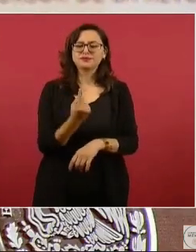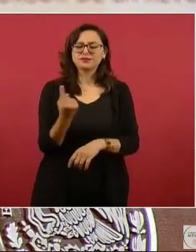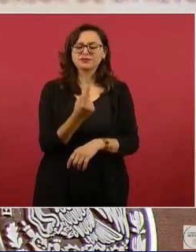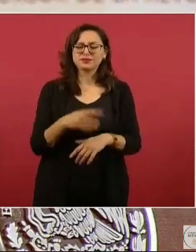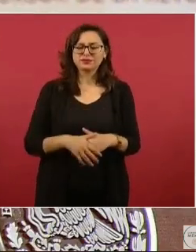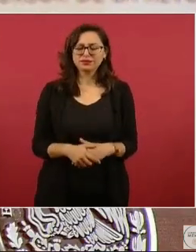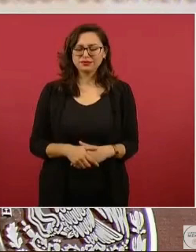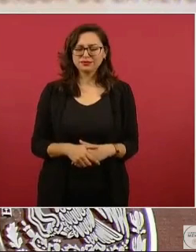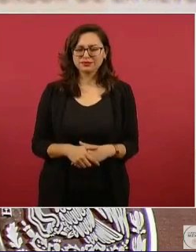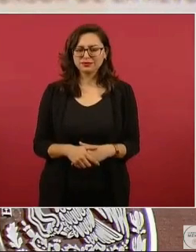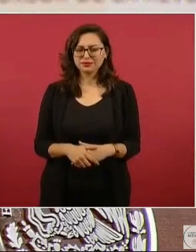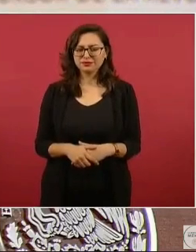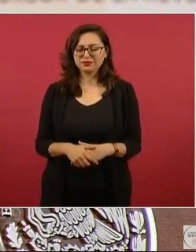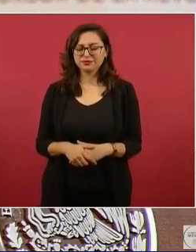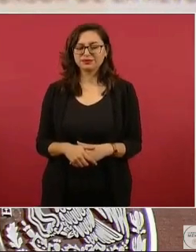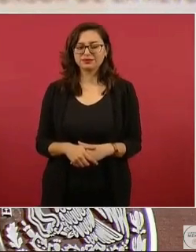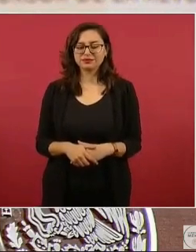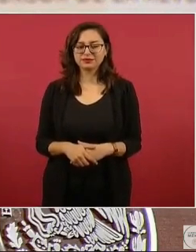existía